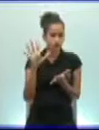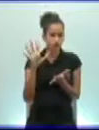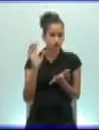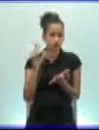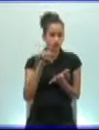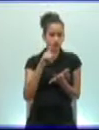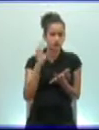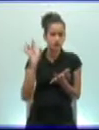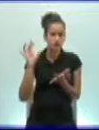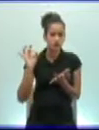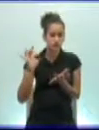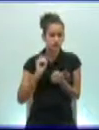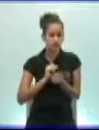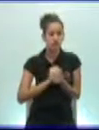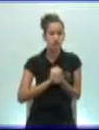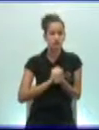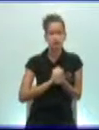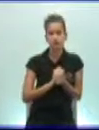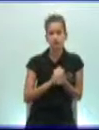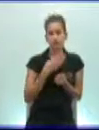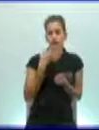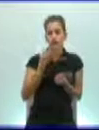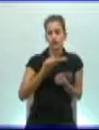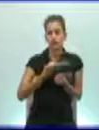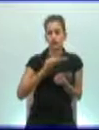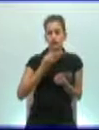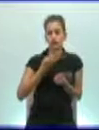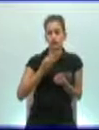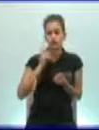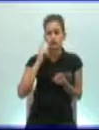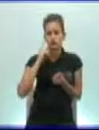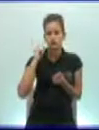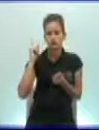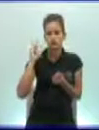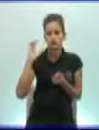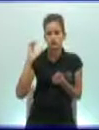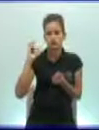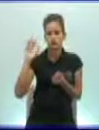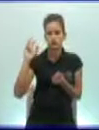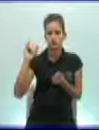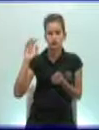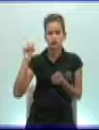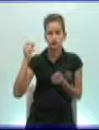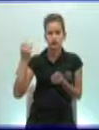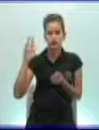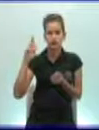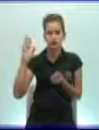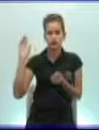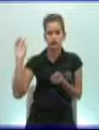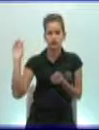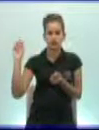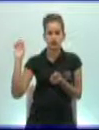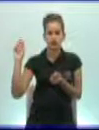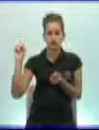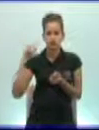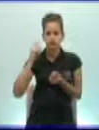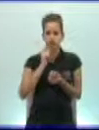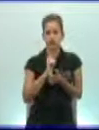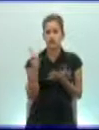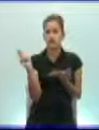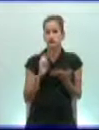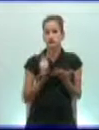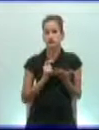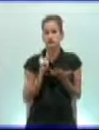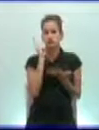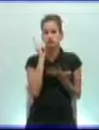lectura. Cuento del Cimarrón, escrito por Antonio Orlando Rodríguez, un escritor y